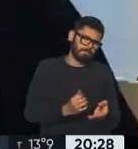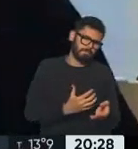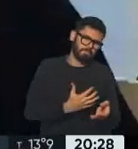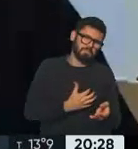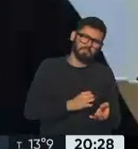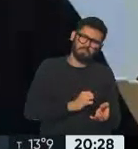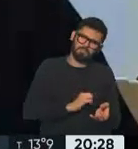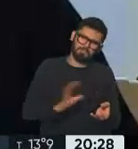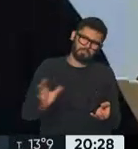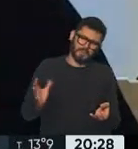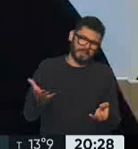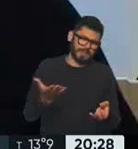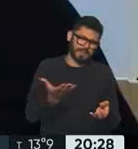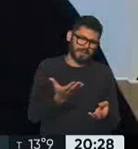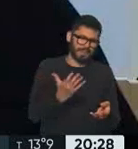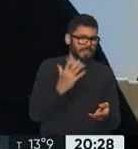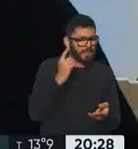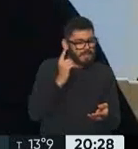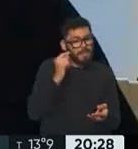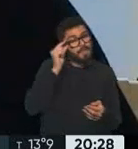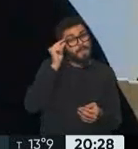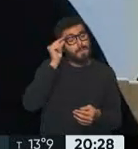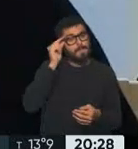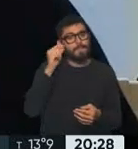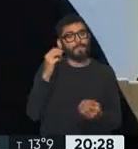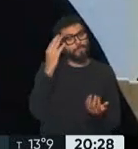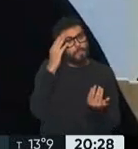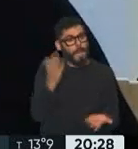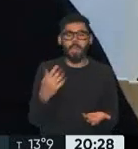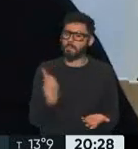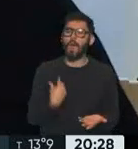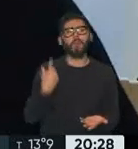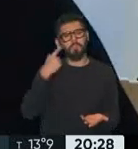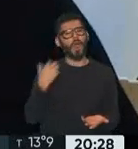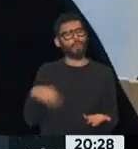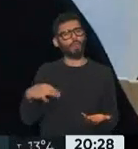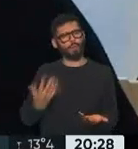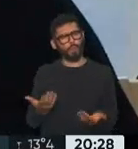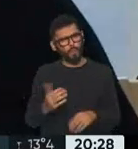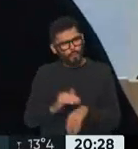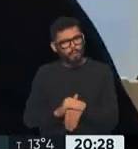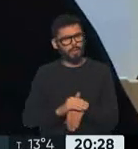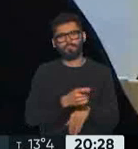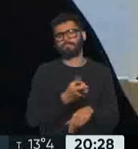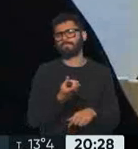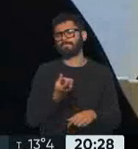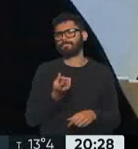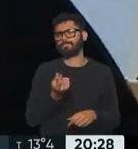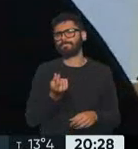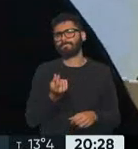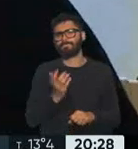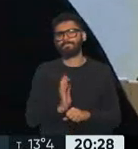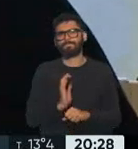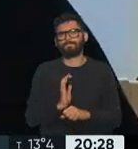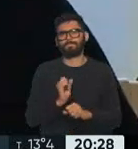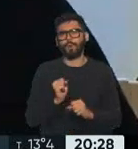creo que es un compromiso y creo que debíamos este homenaje, venir hasta acá. Venir hasta acá es un cierto